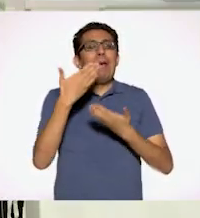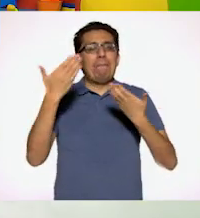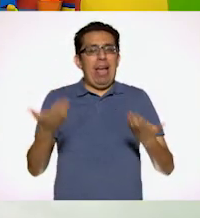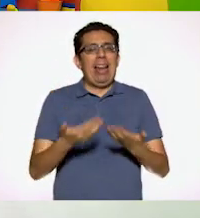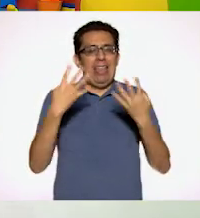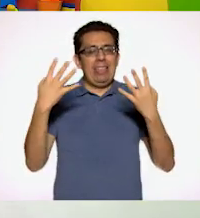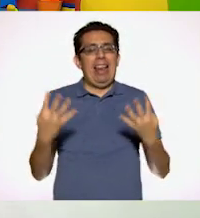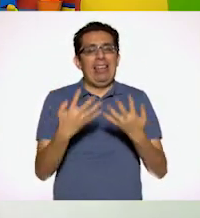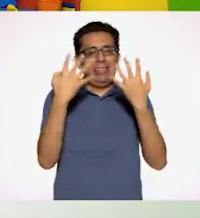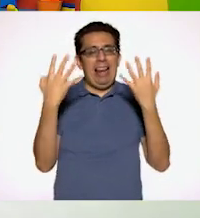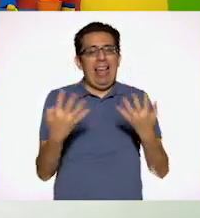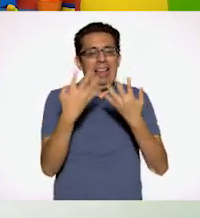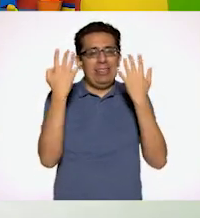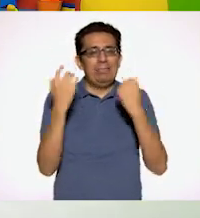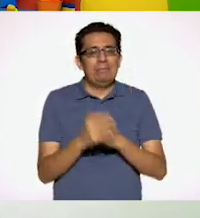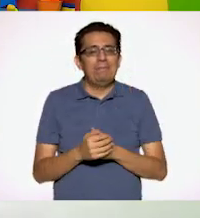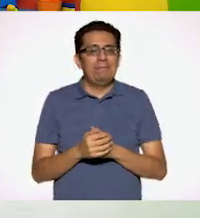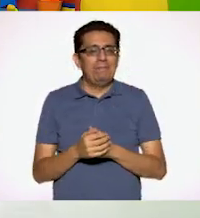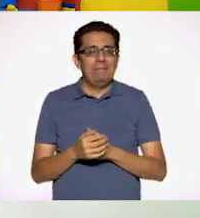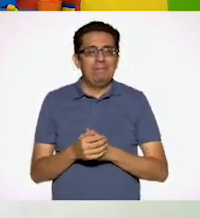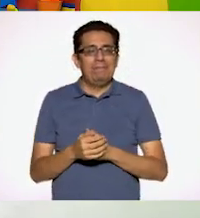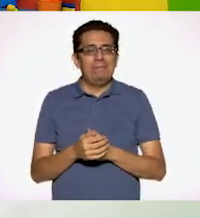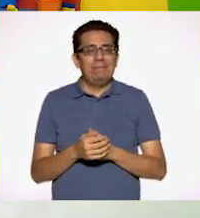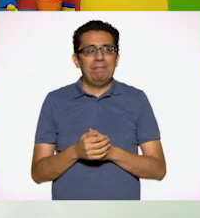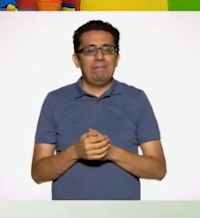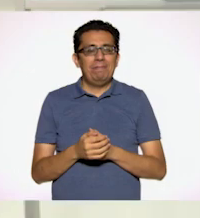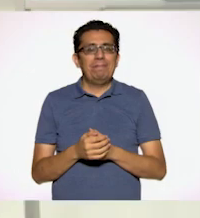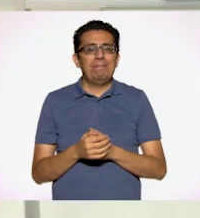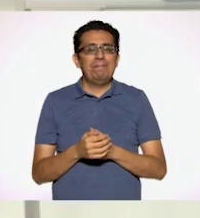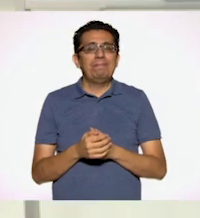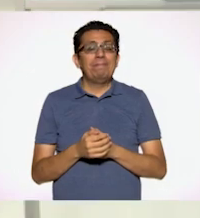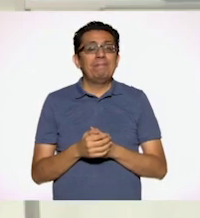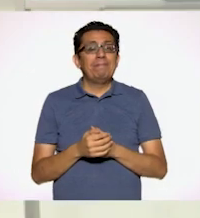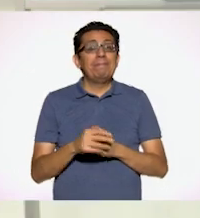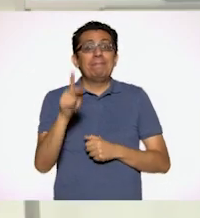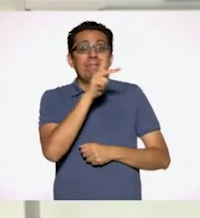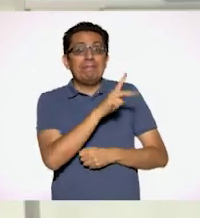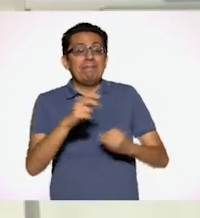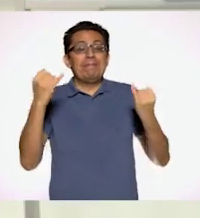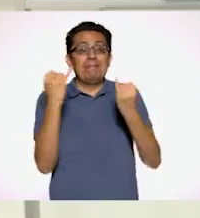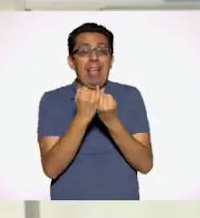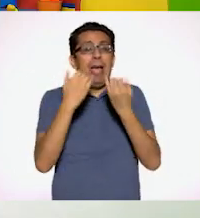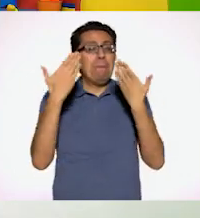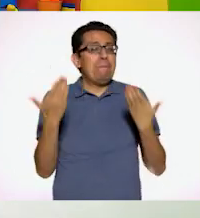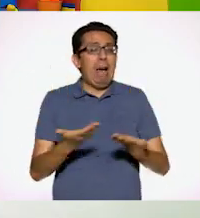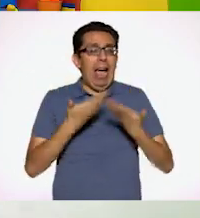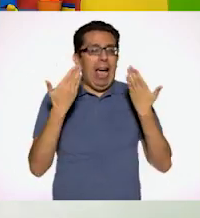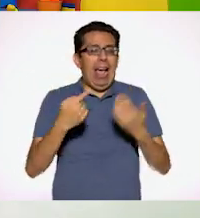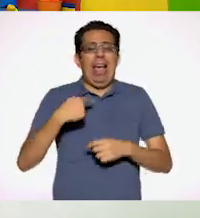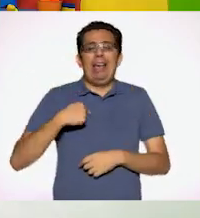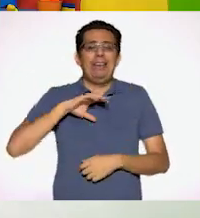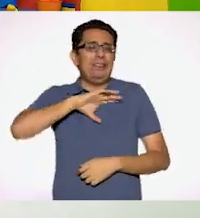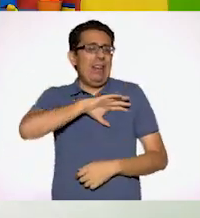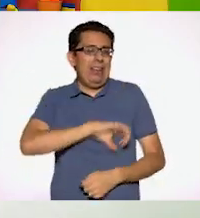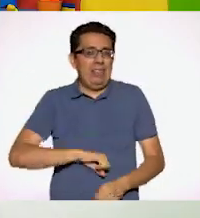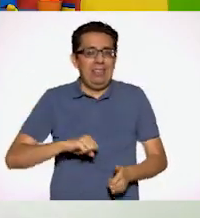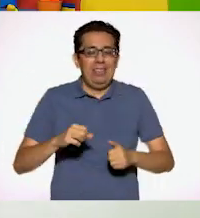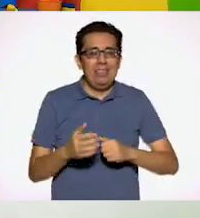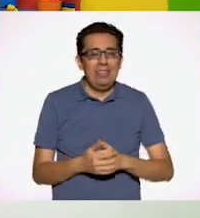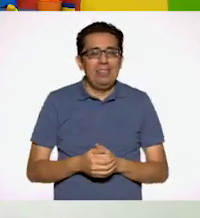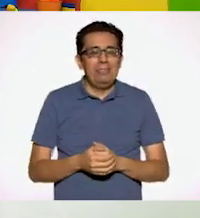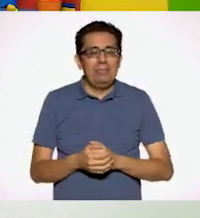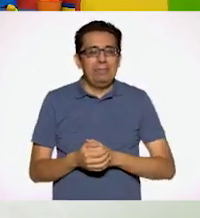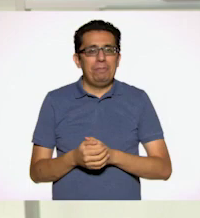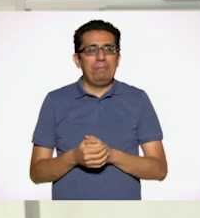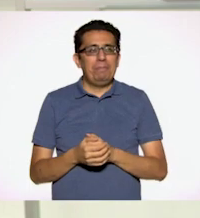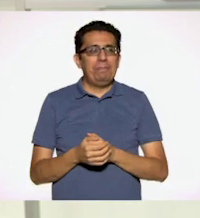ensalada! ¡Este es el baile de la ensalada! ¡Que está de moda y a mí me gusta! ¡Que está de moda y a mí